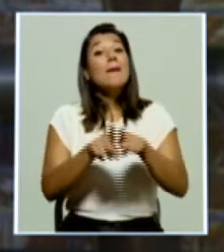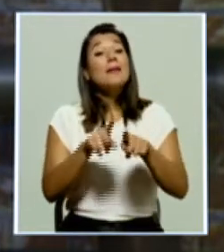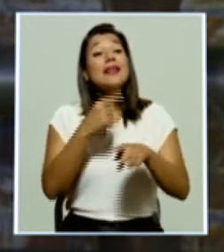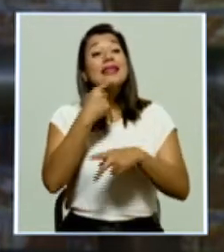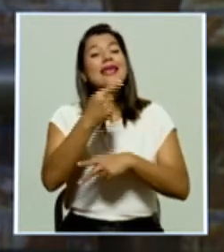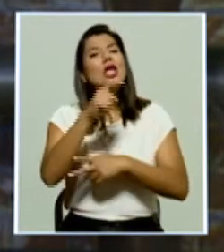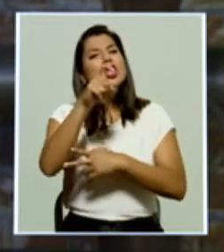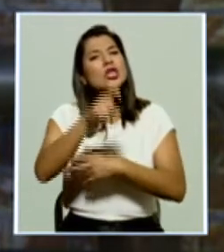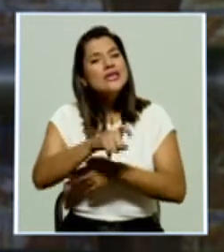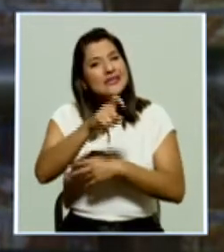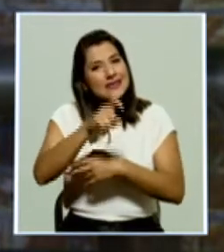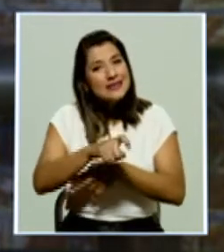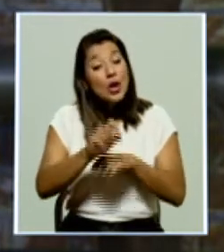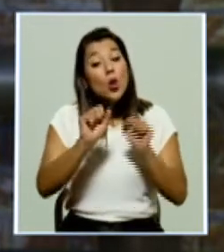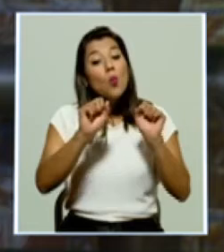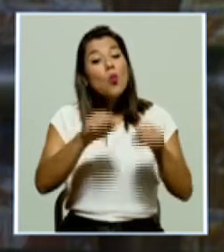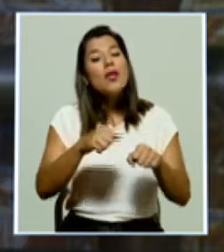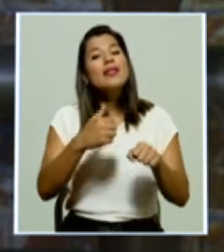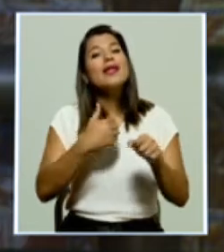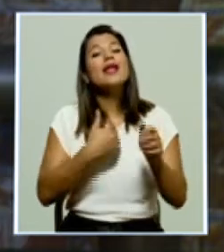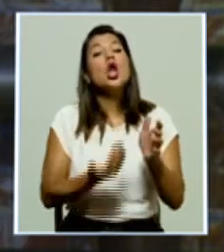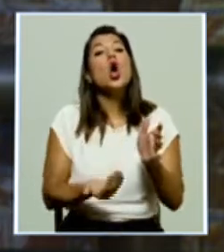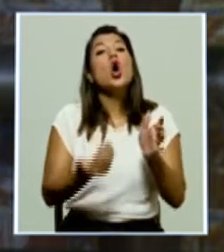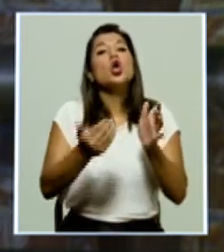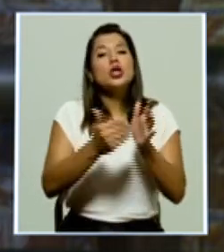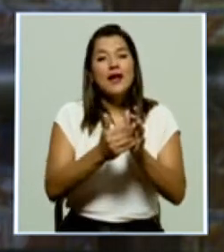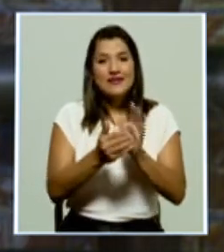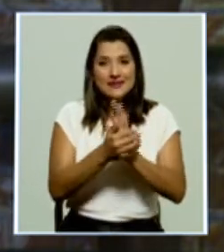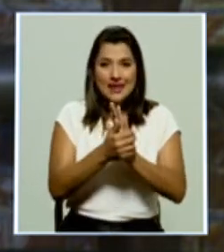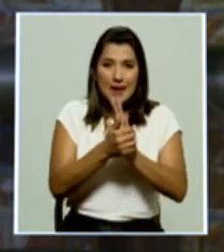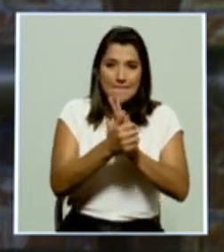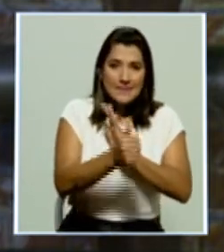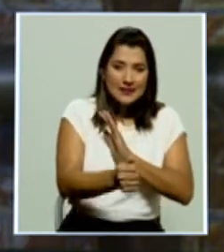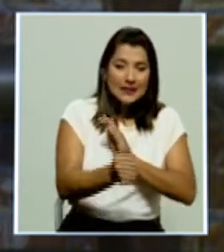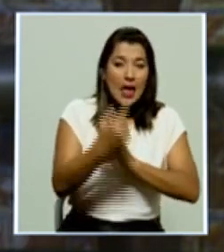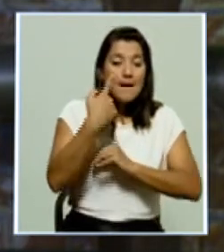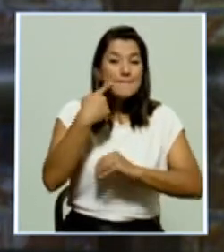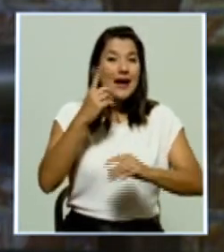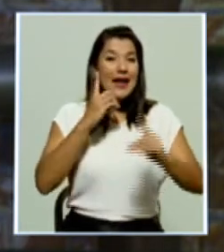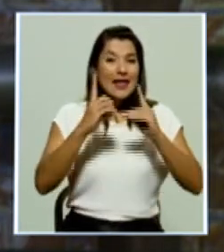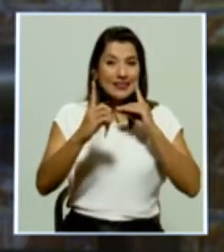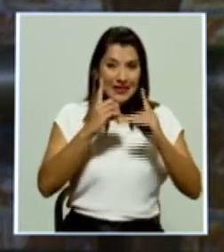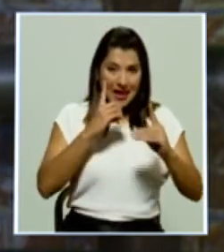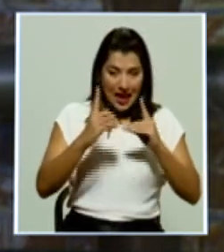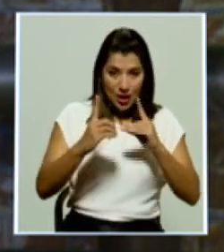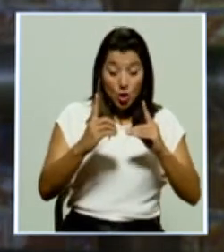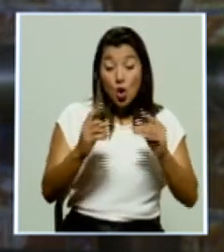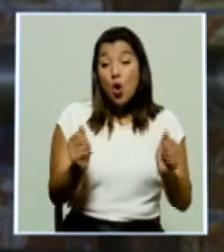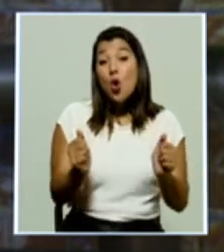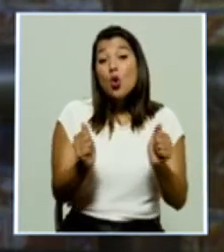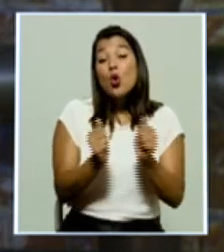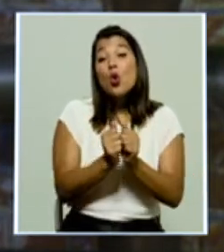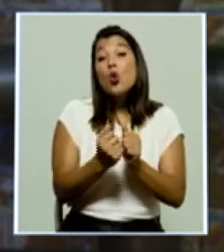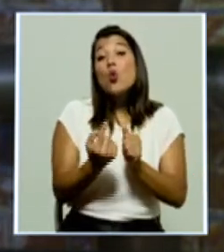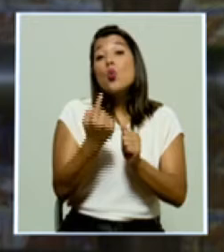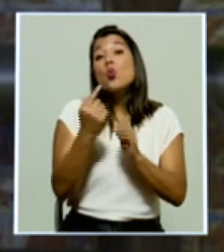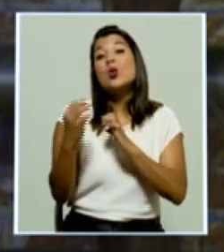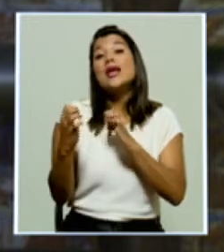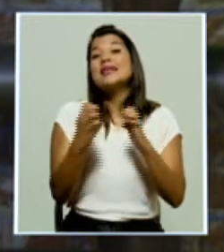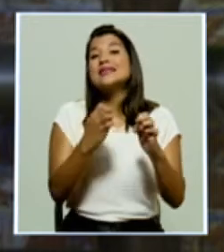la capacidad de diálogo y negociación frente a una estrategia simplemente